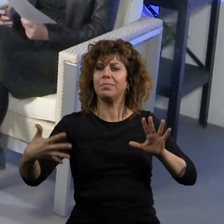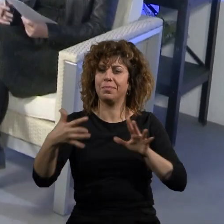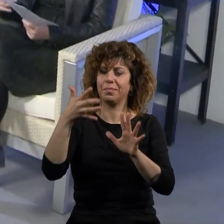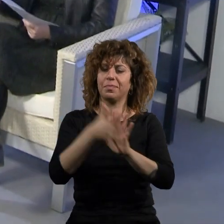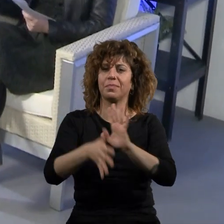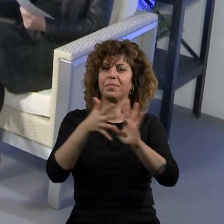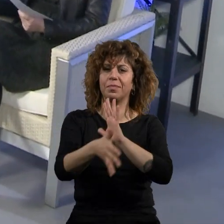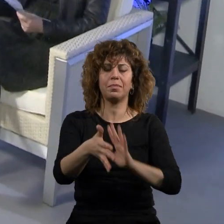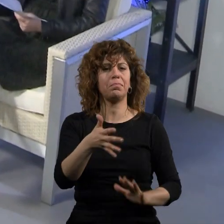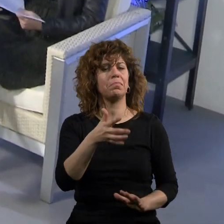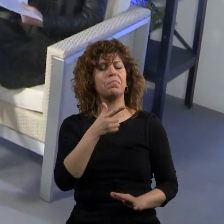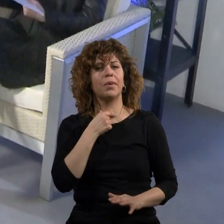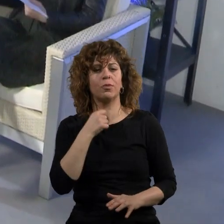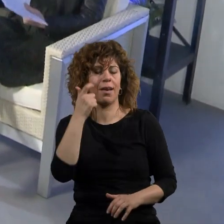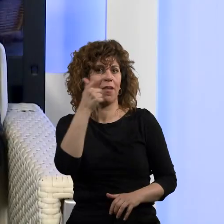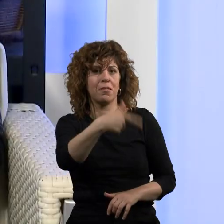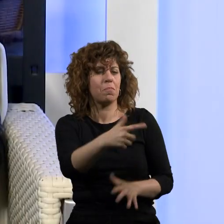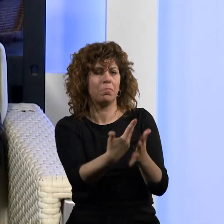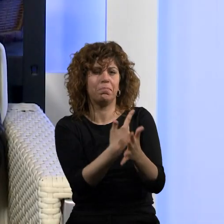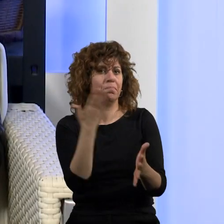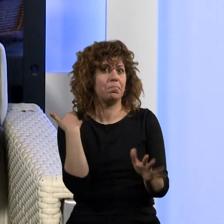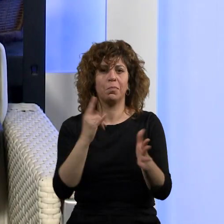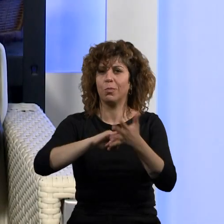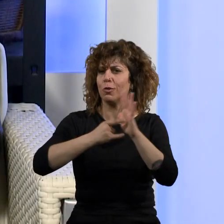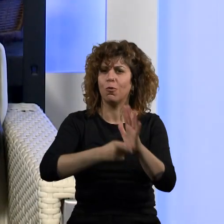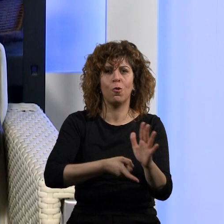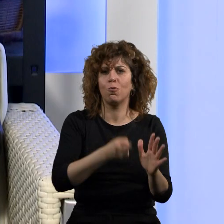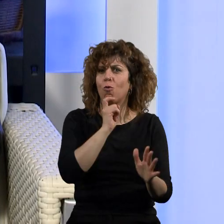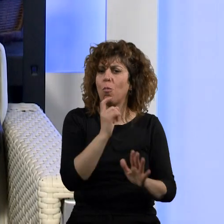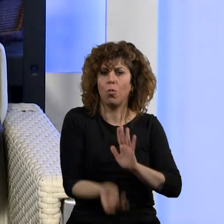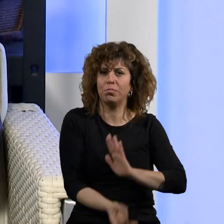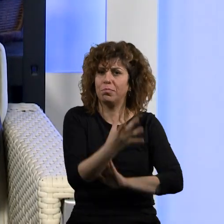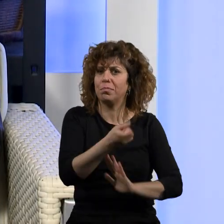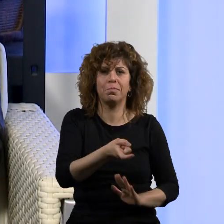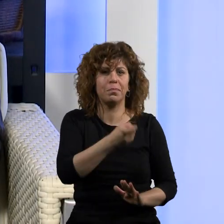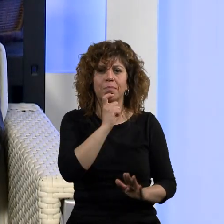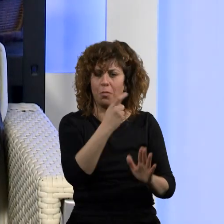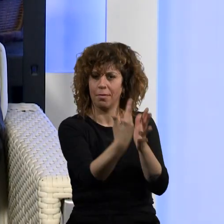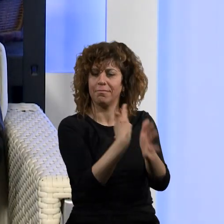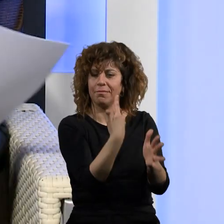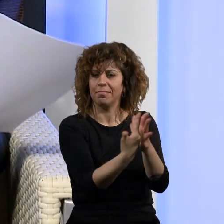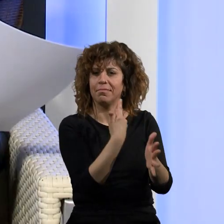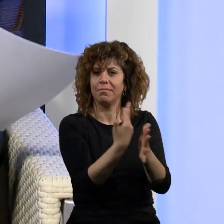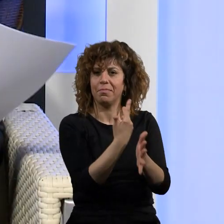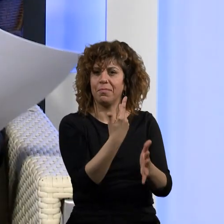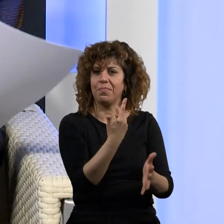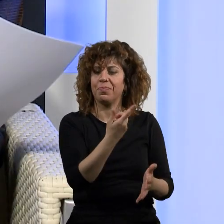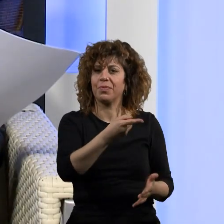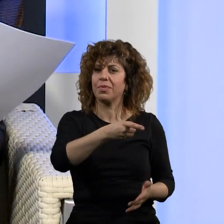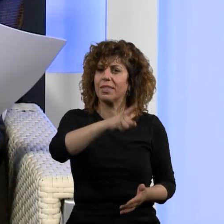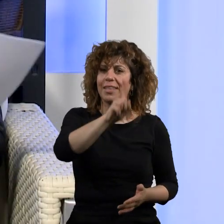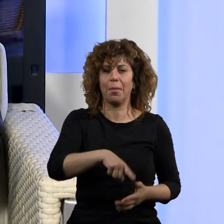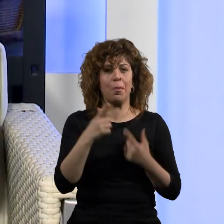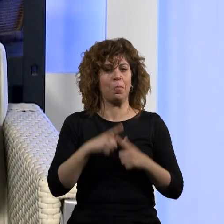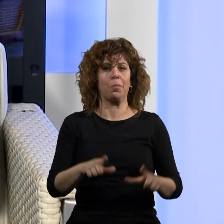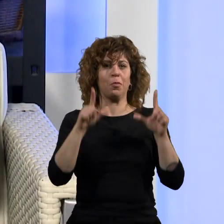me gustaría que me explicaras un poco cómo comenzó este proyecto, que también tenemos, pues eso, un poco la